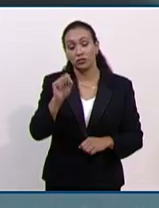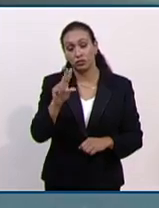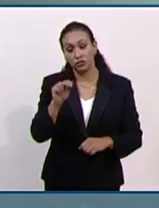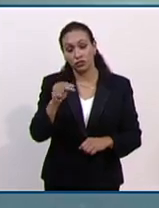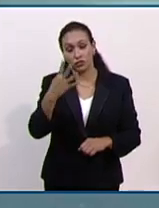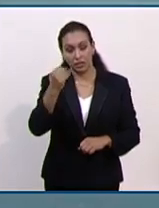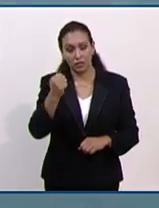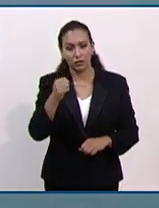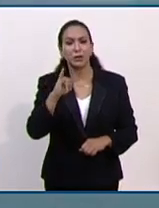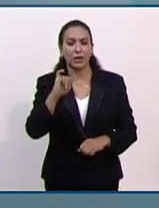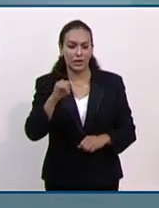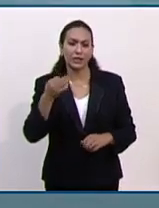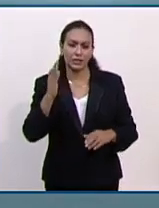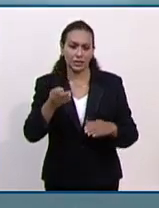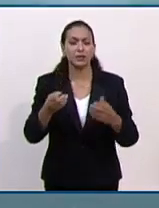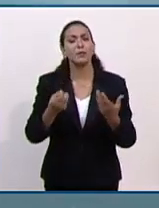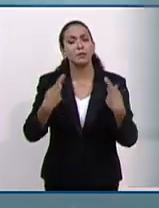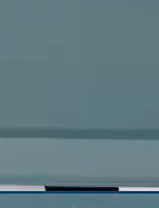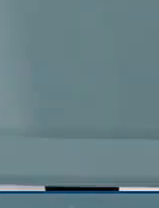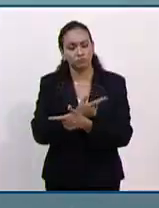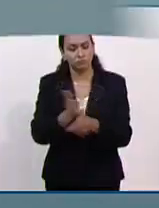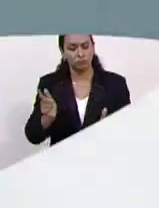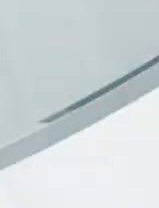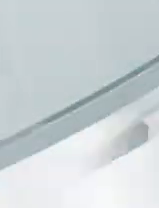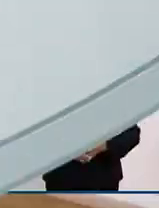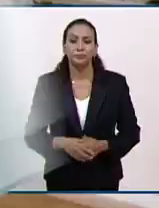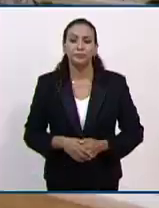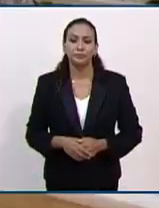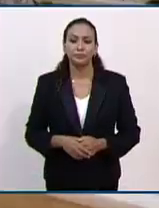resoluciones favorables.